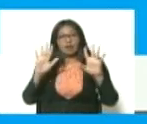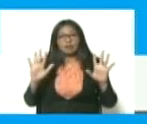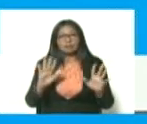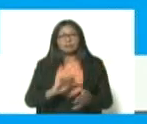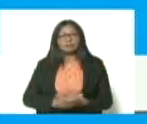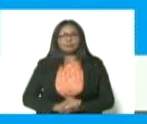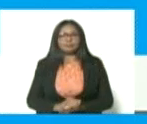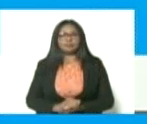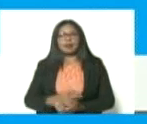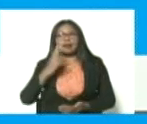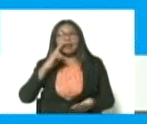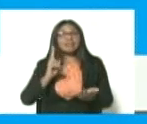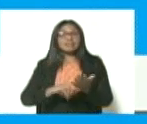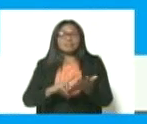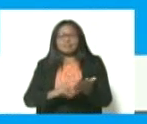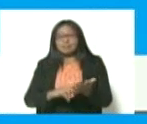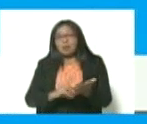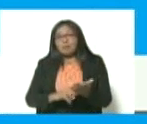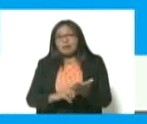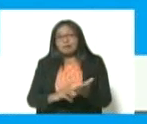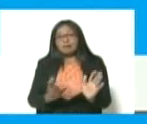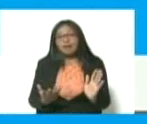la realidad es la realidad.